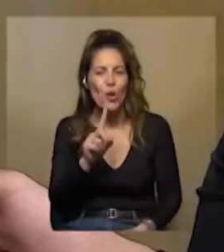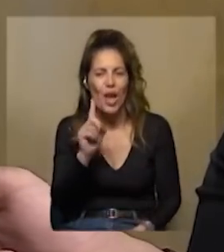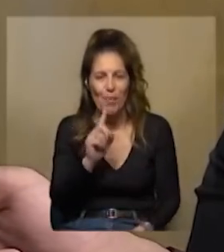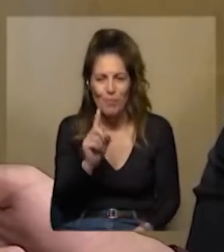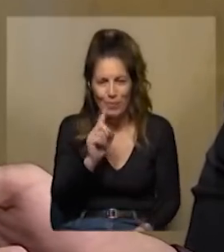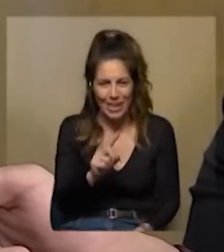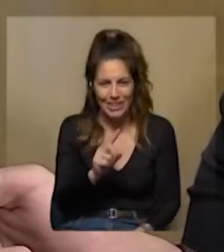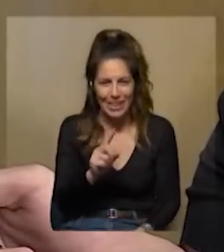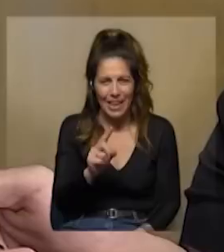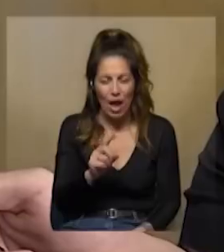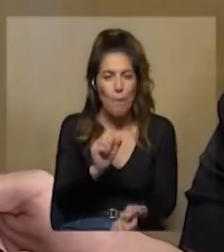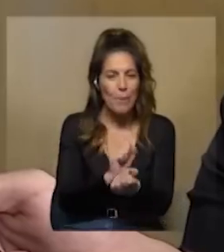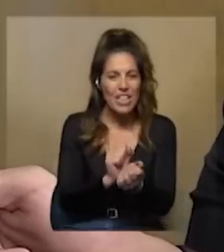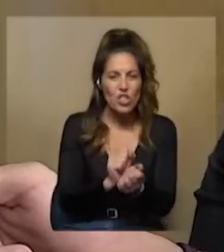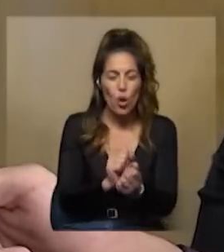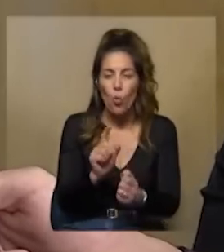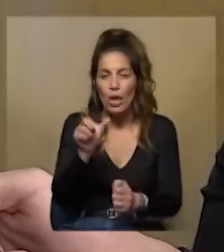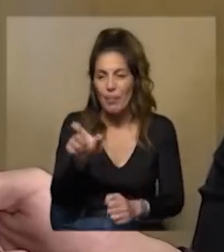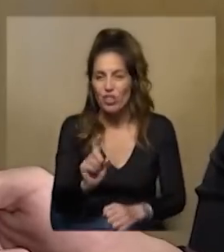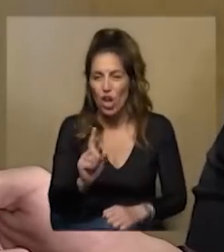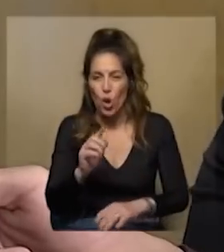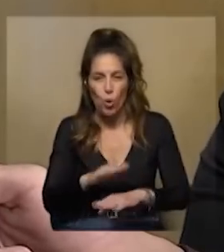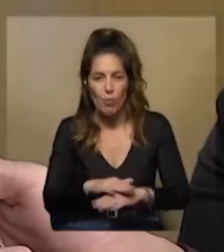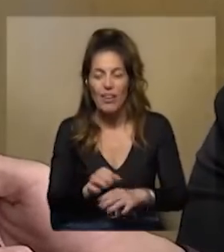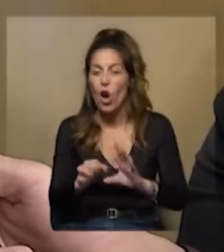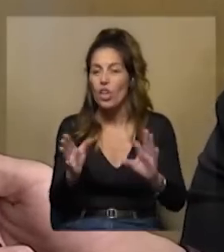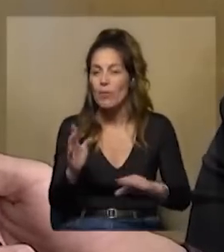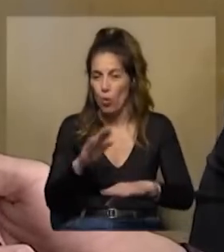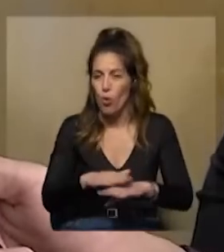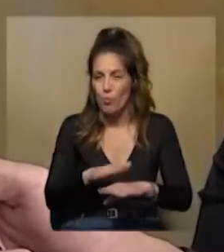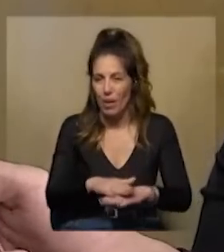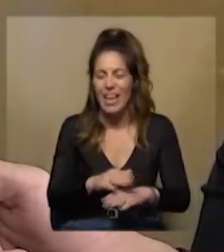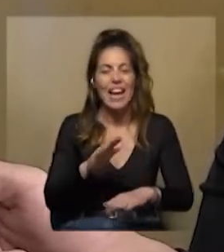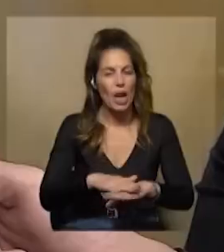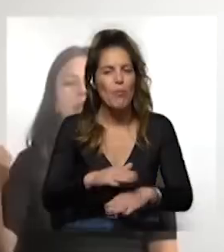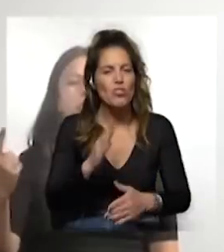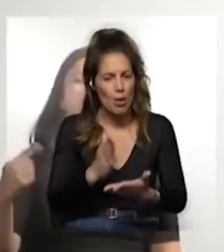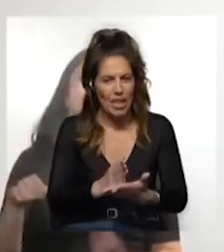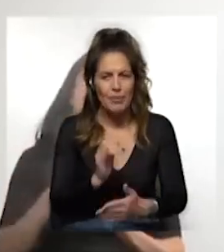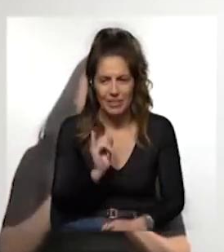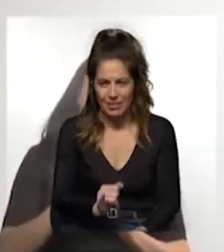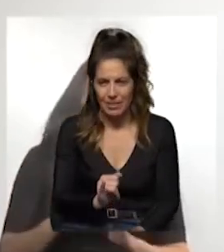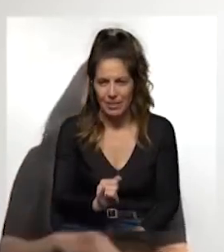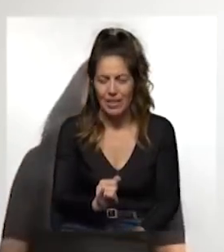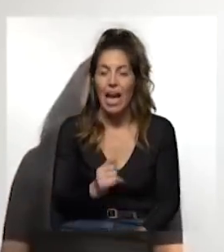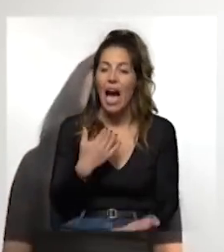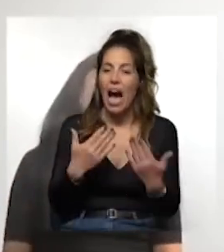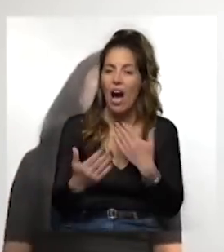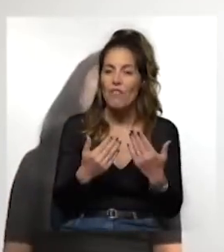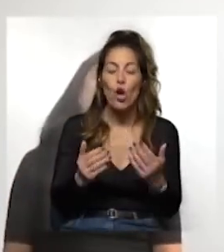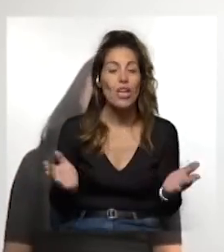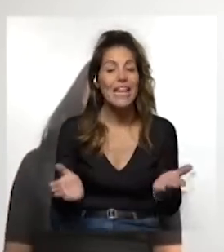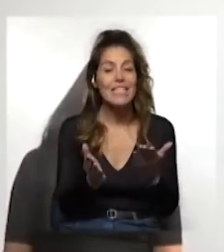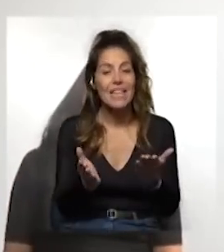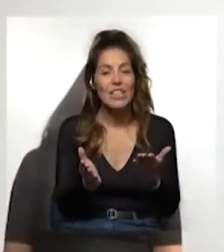meten preso un inocente o dejan libre a un culpable bueno que sean responsables penalmente manini río se refirió a la iniciativa